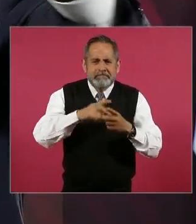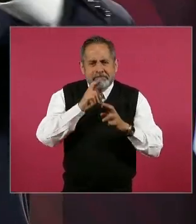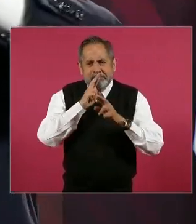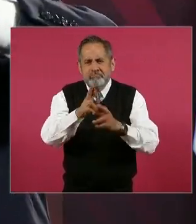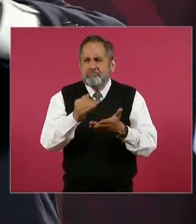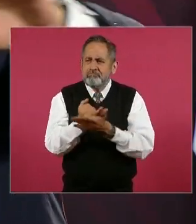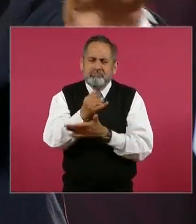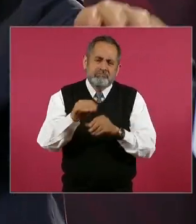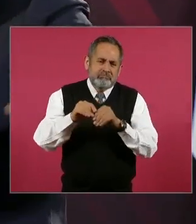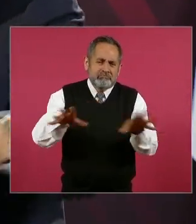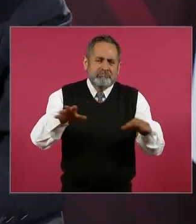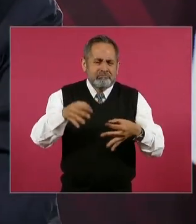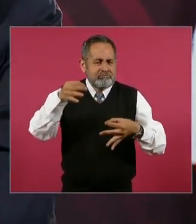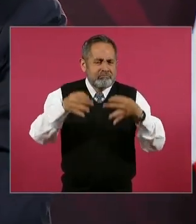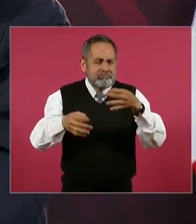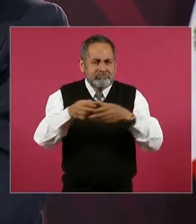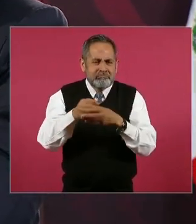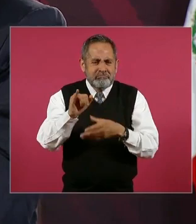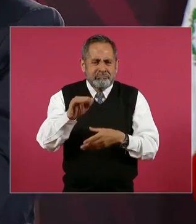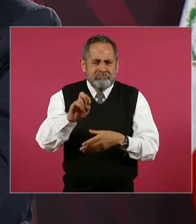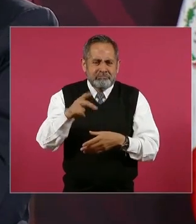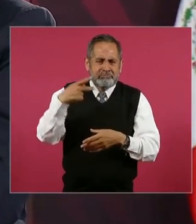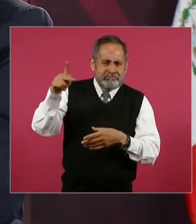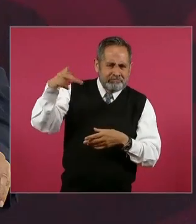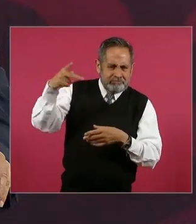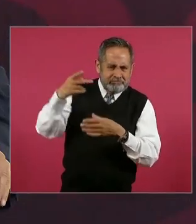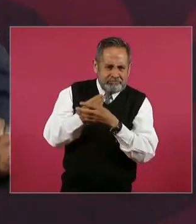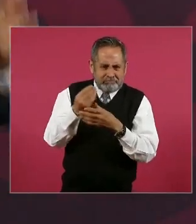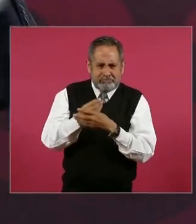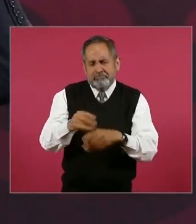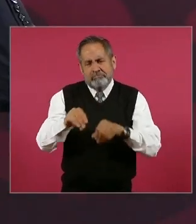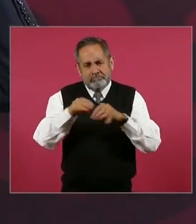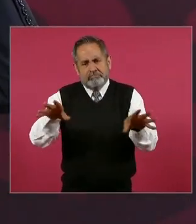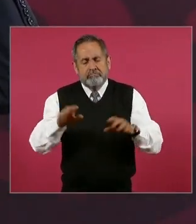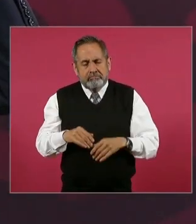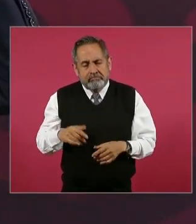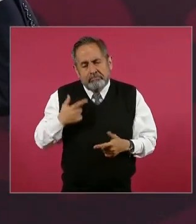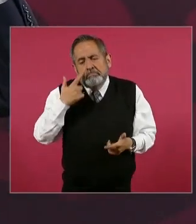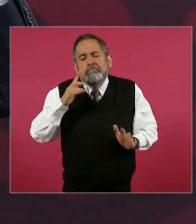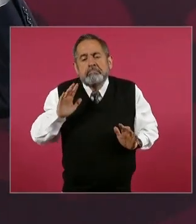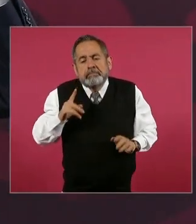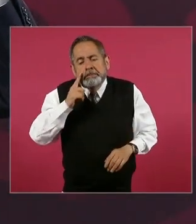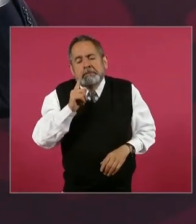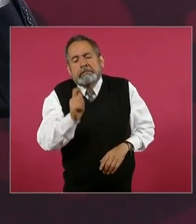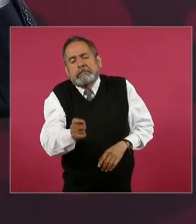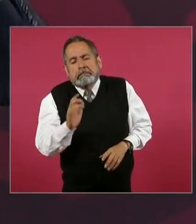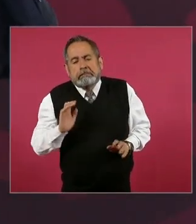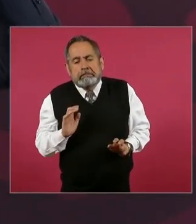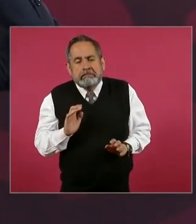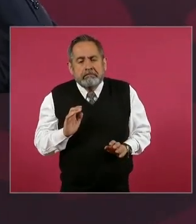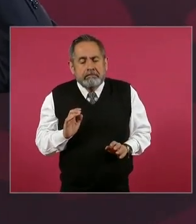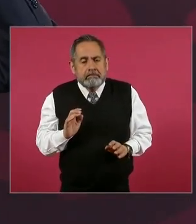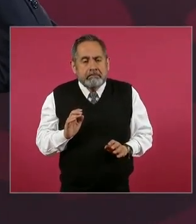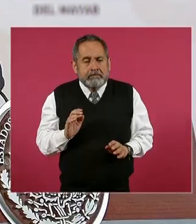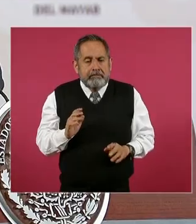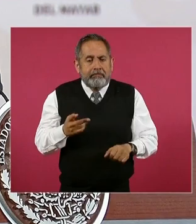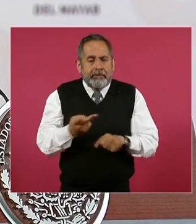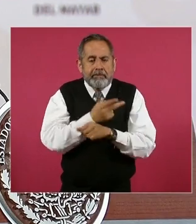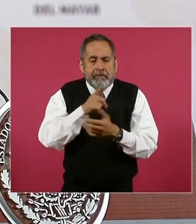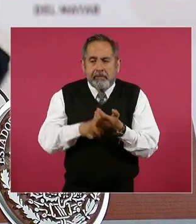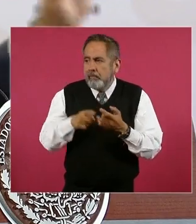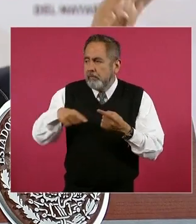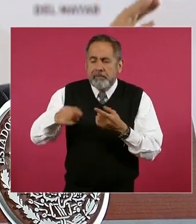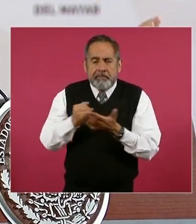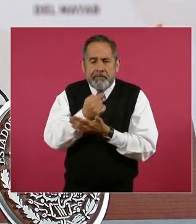resolverlos el tribunal electoral y ya vamos a ver este qué